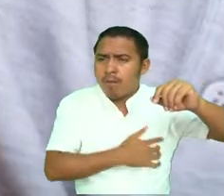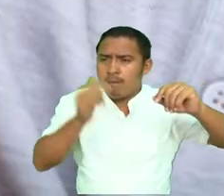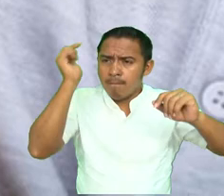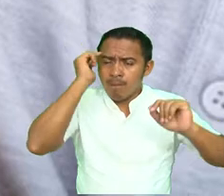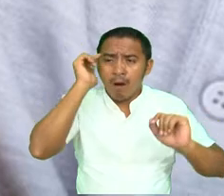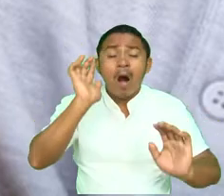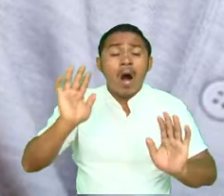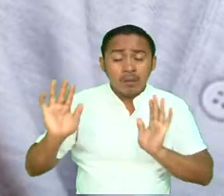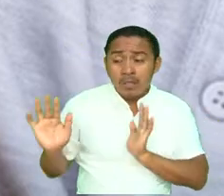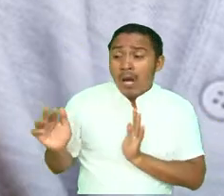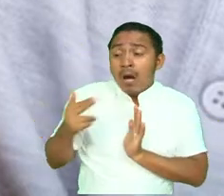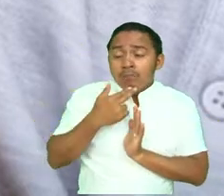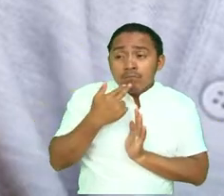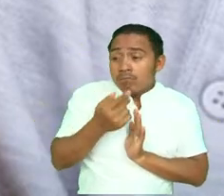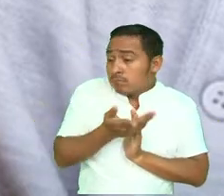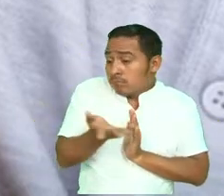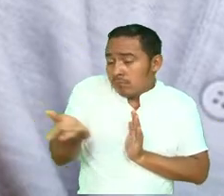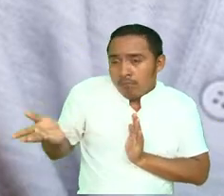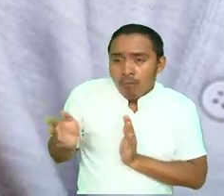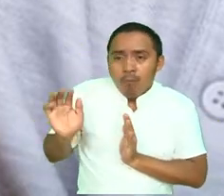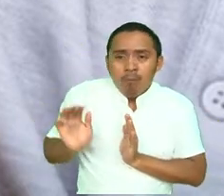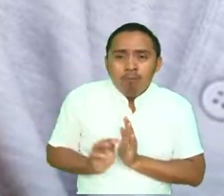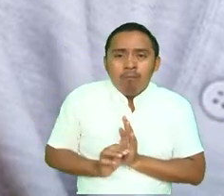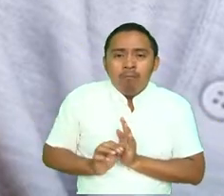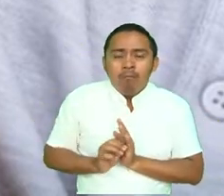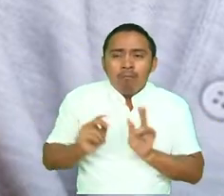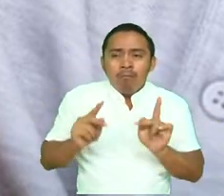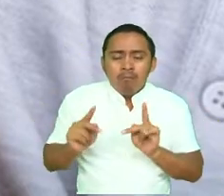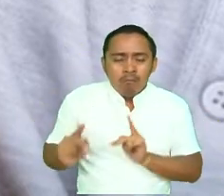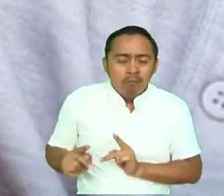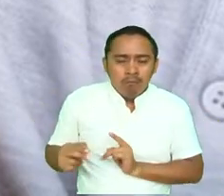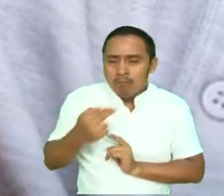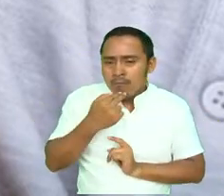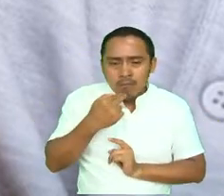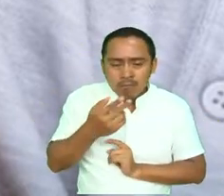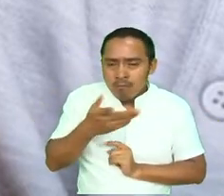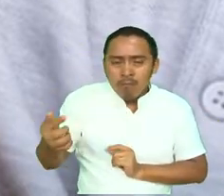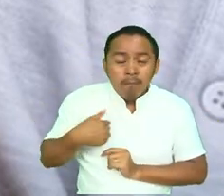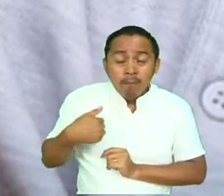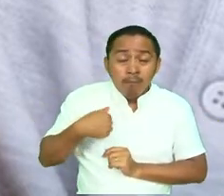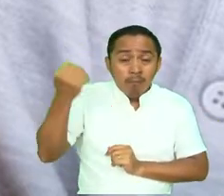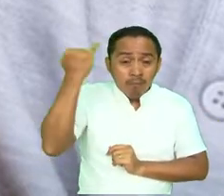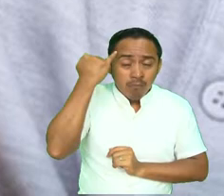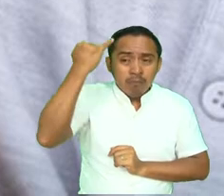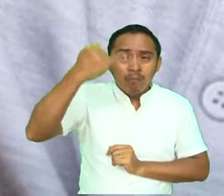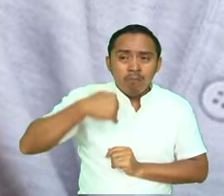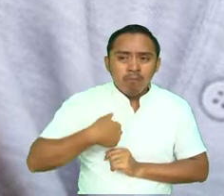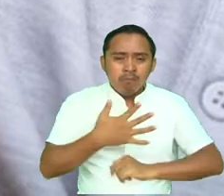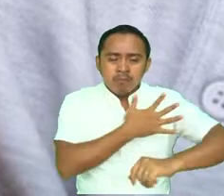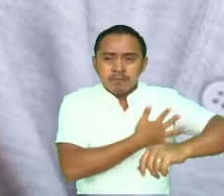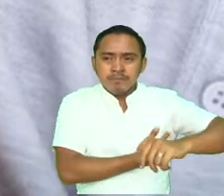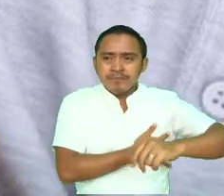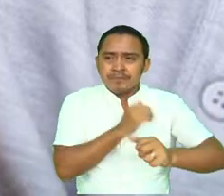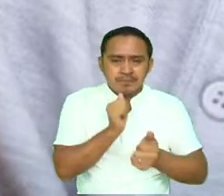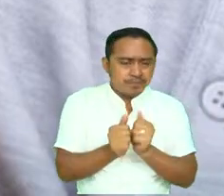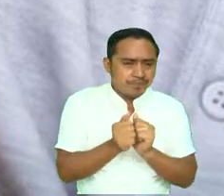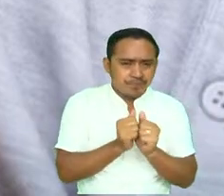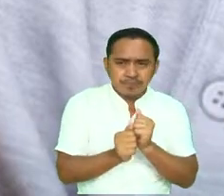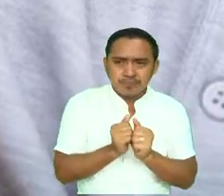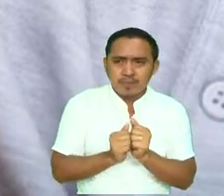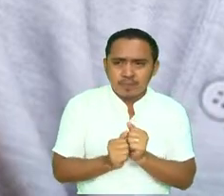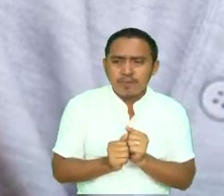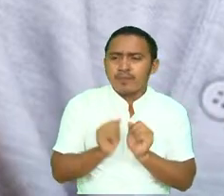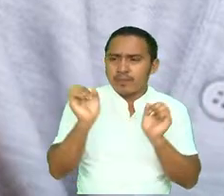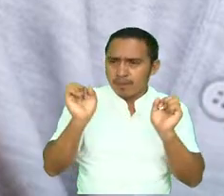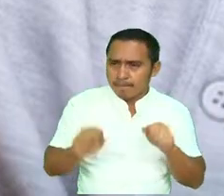mi opinión, ¿verdad? Uh-huh. No sé la opinión de los amigos televidentes, no sé la opinión de usted, pero la sudoración para mí no es ningún problema. Se